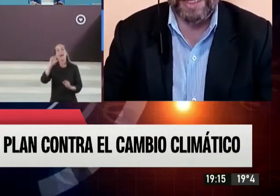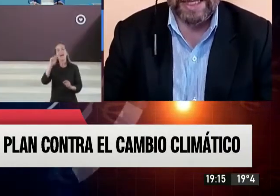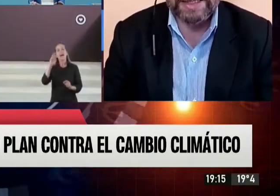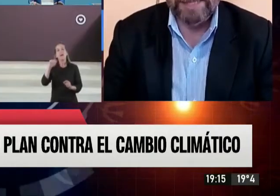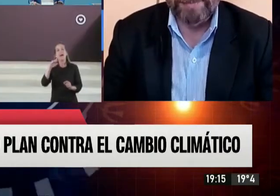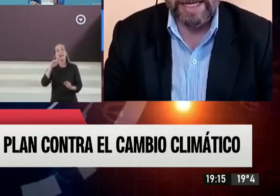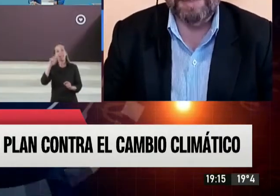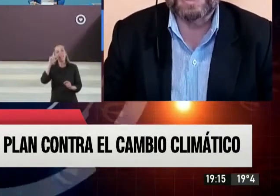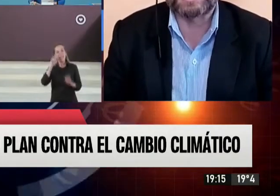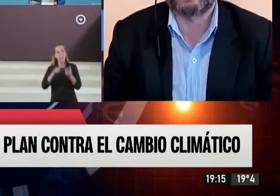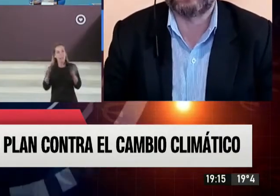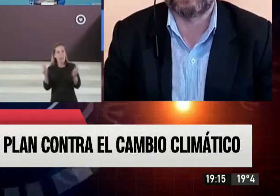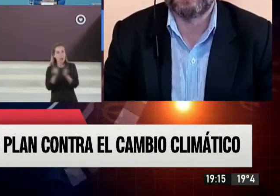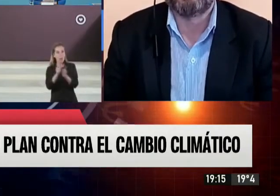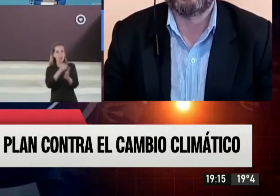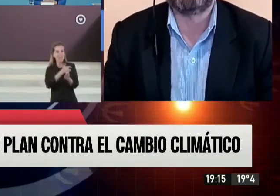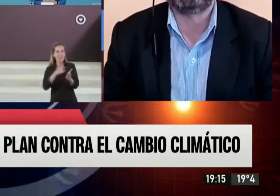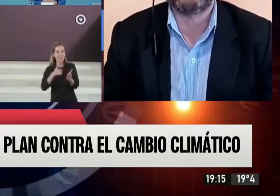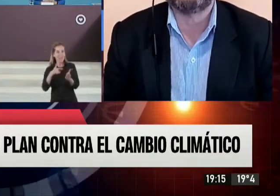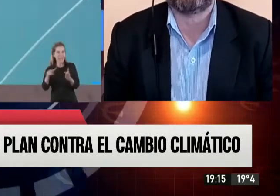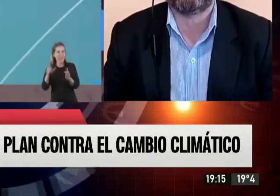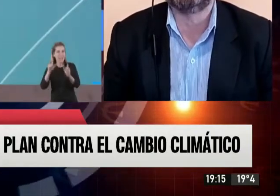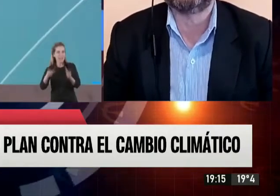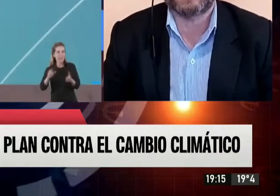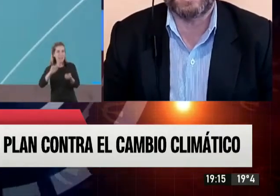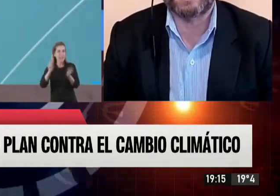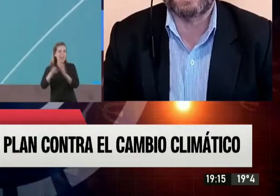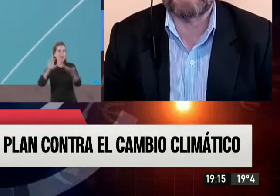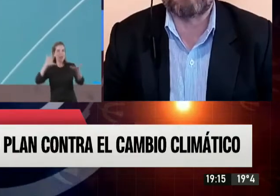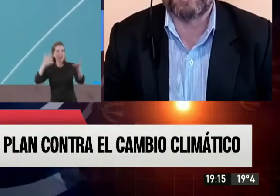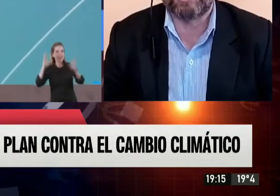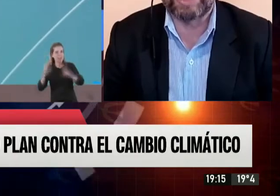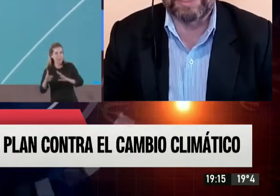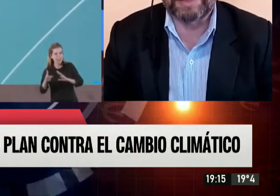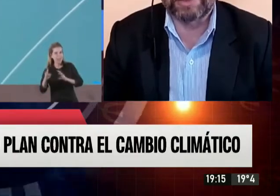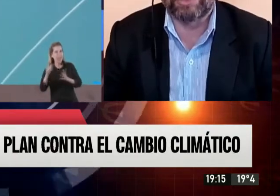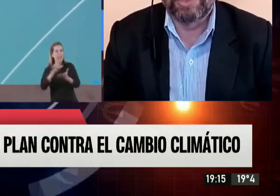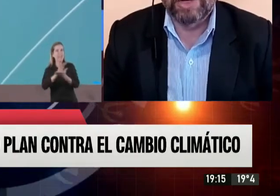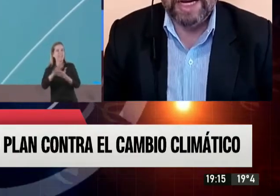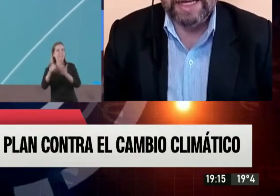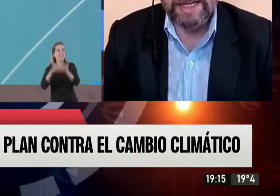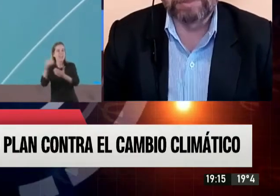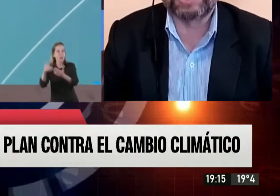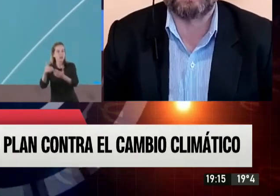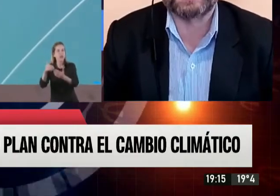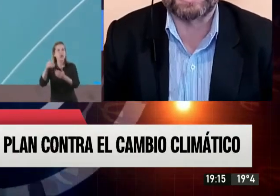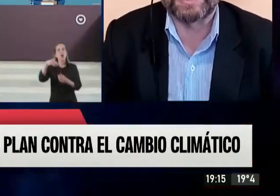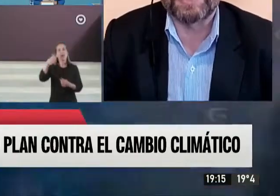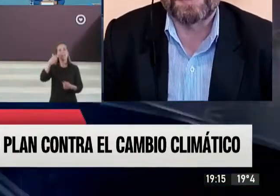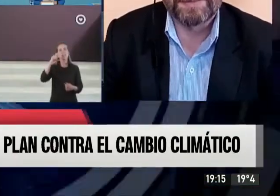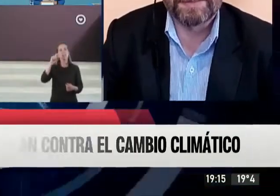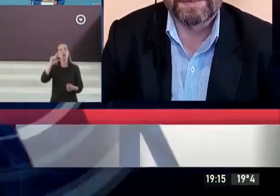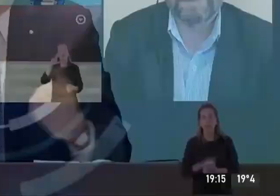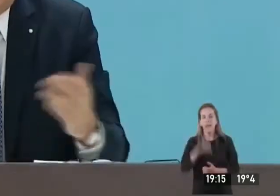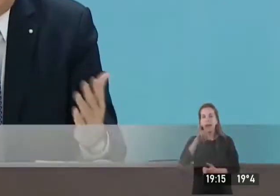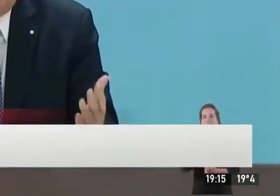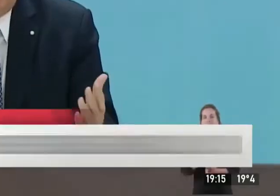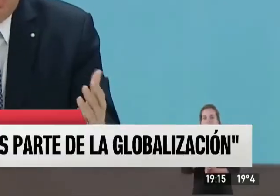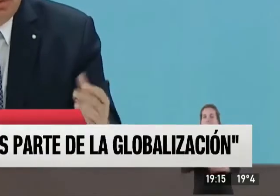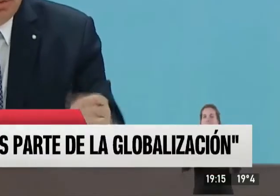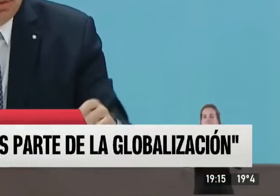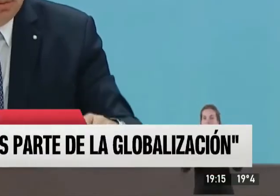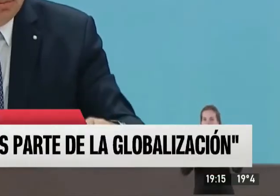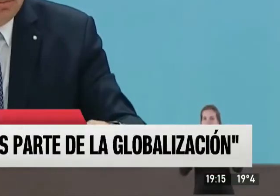Alberto Fernández, en la presentación del plan contra el cambio climático allí en el Museo del Bicentenario.